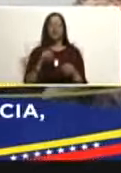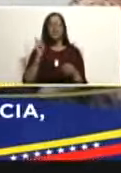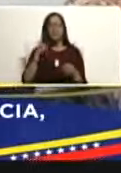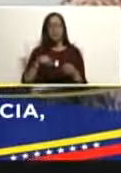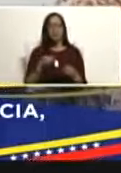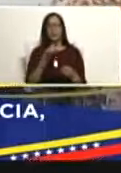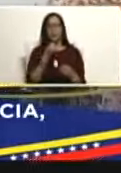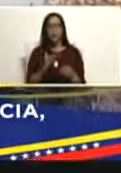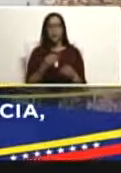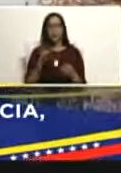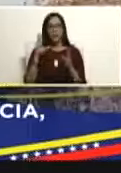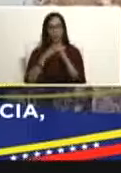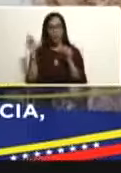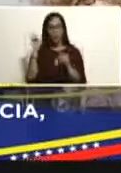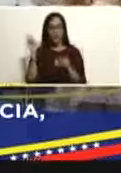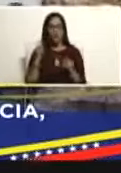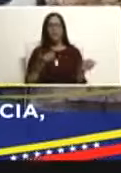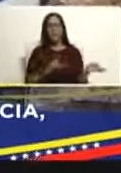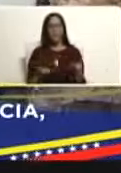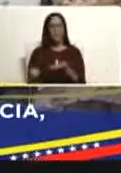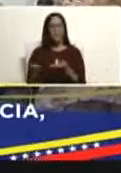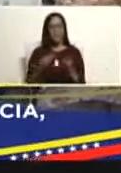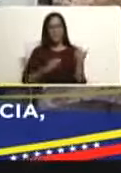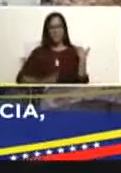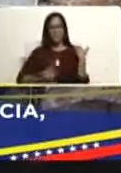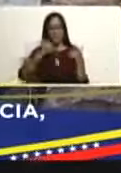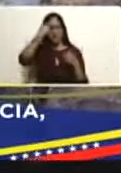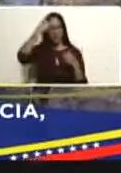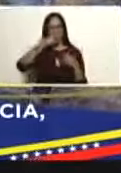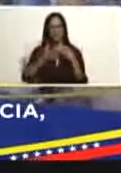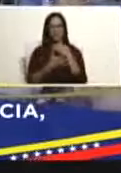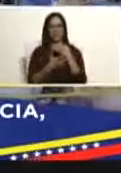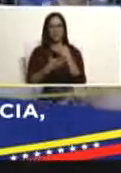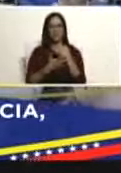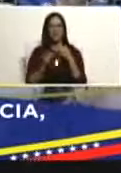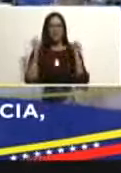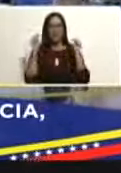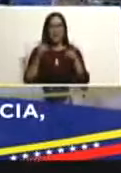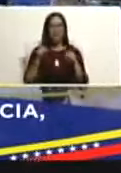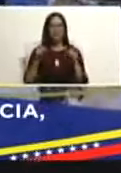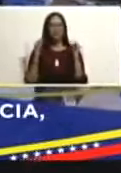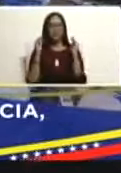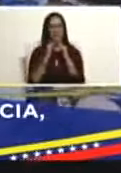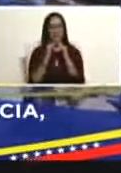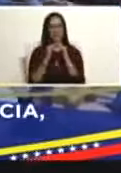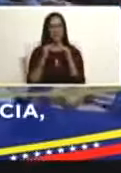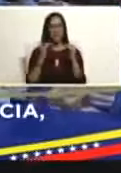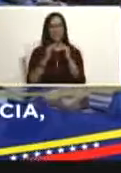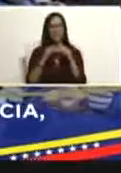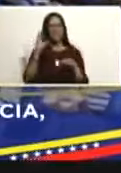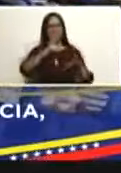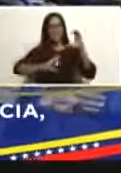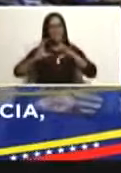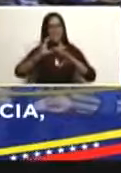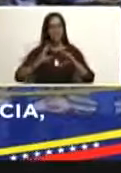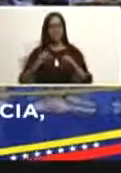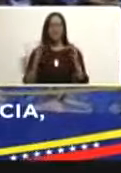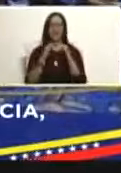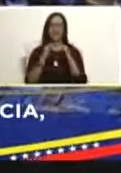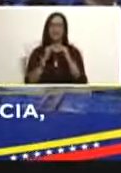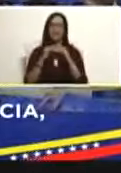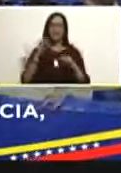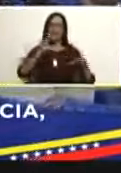los venezolanos. Bienvenido, presidente, al Polo Tecnológico. Bienvenido a su casa, a la Casa de la Ciencia, a la Casa de la Ciencia para la